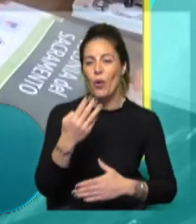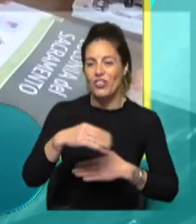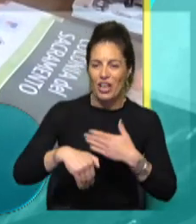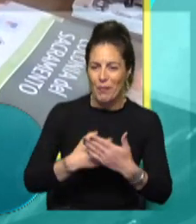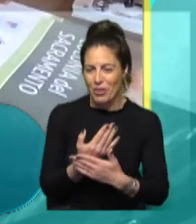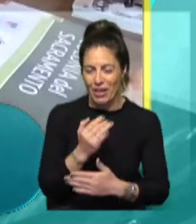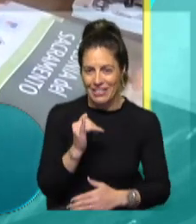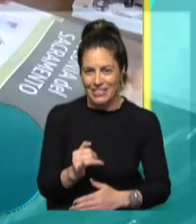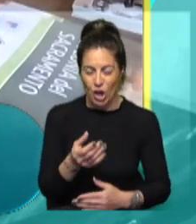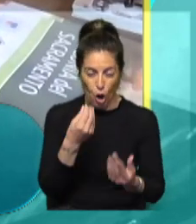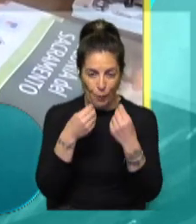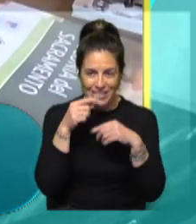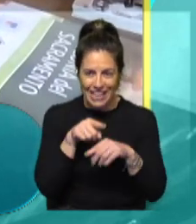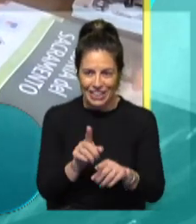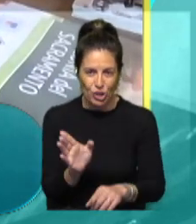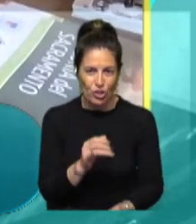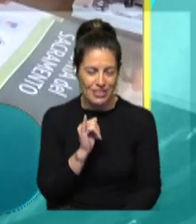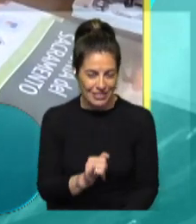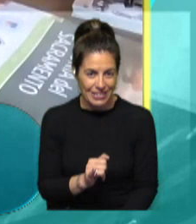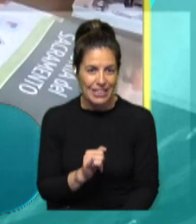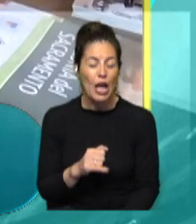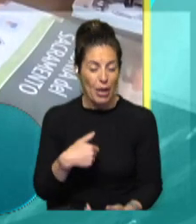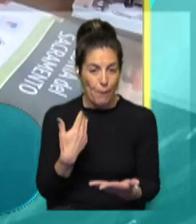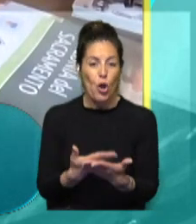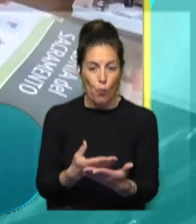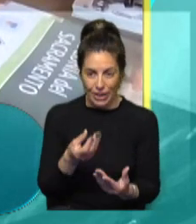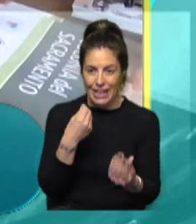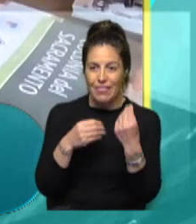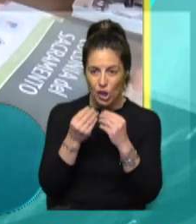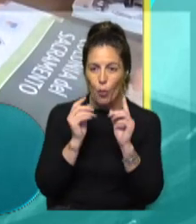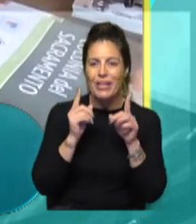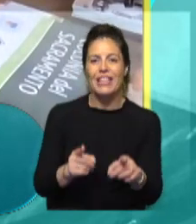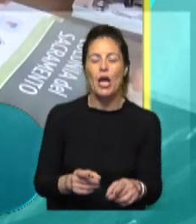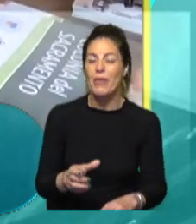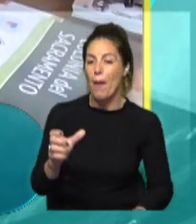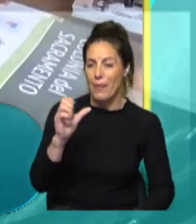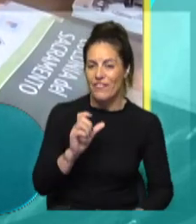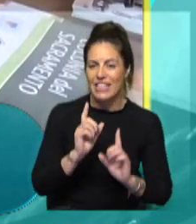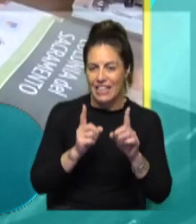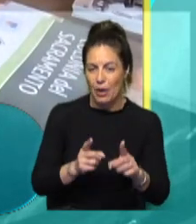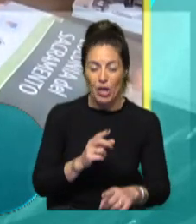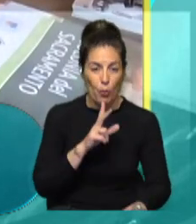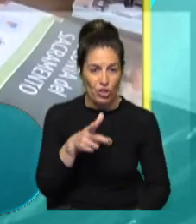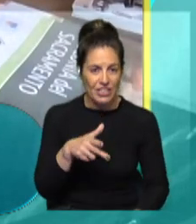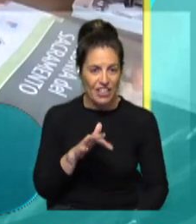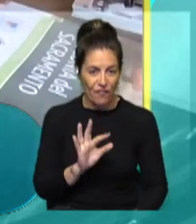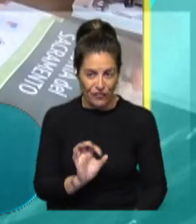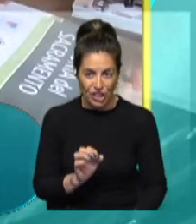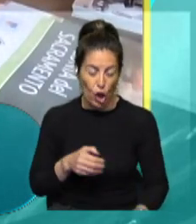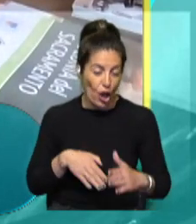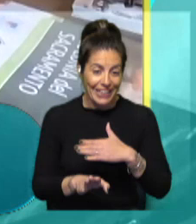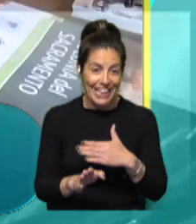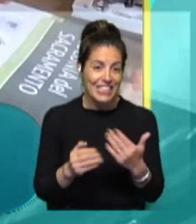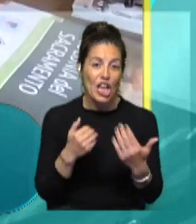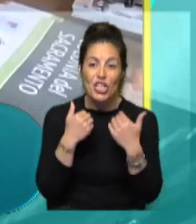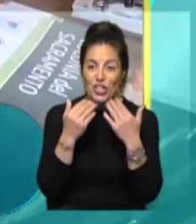Todo. ¡Qué maravilla! Va a haber una propuesta gastronómica, de bebidas y tal cual, como dice Fito, entras y no sabés cuándo salís.